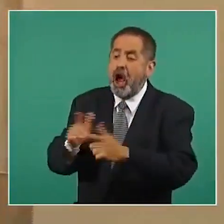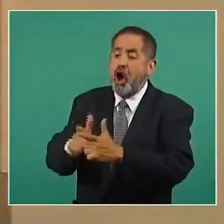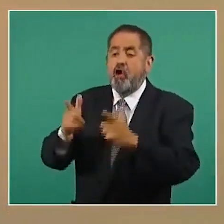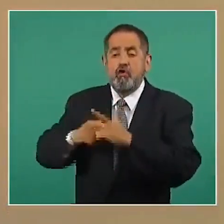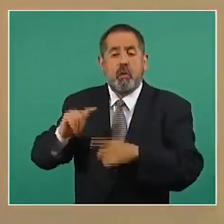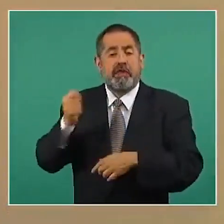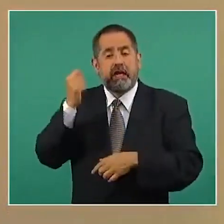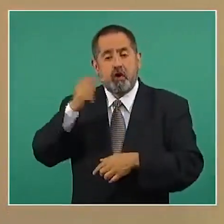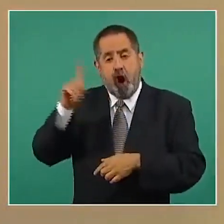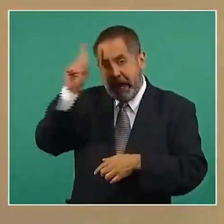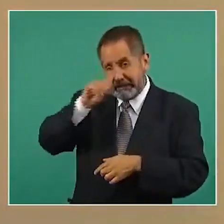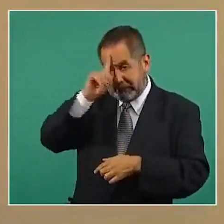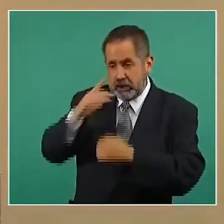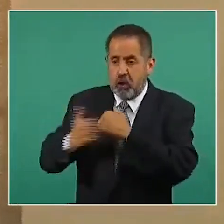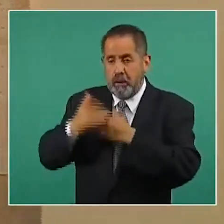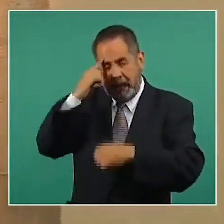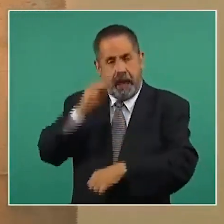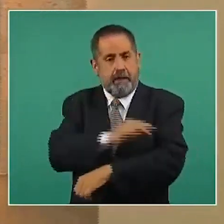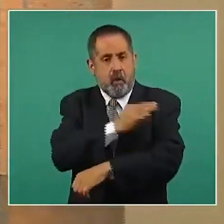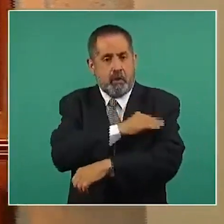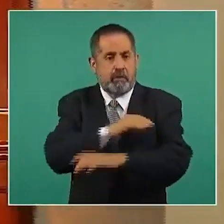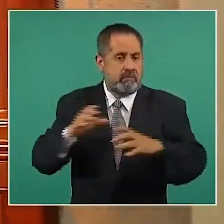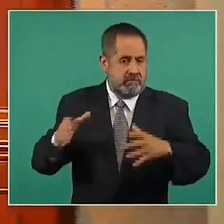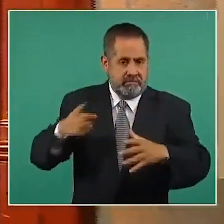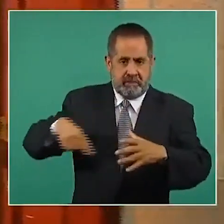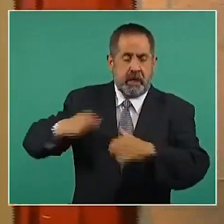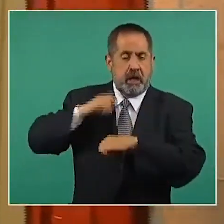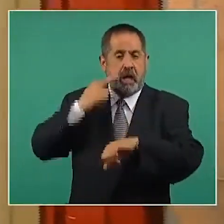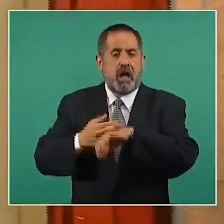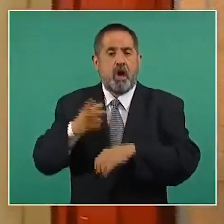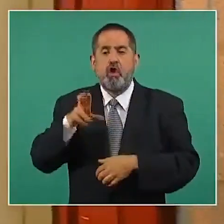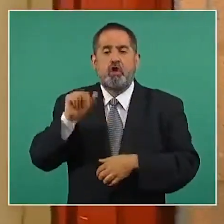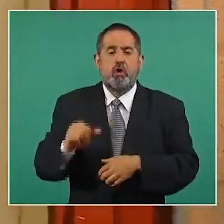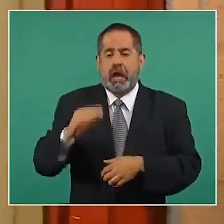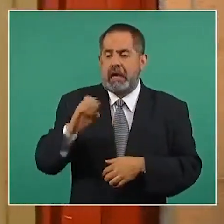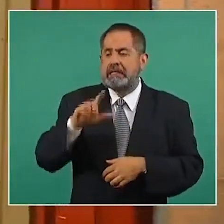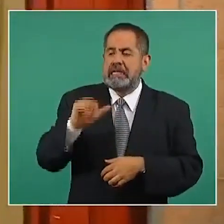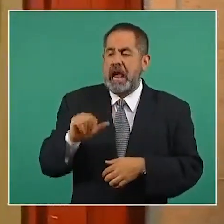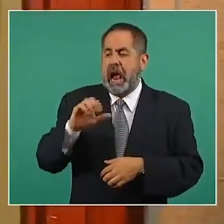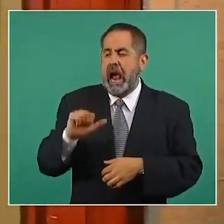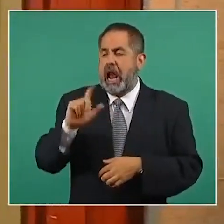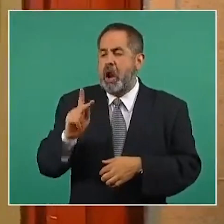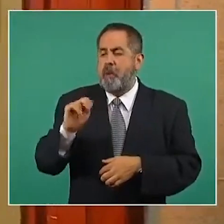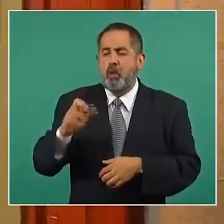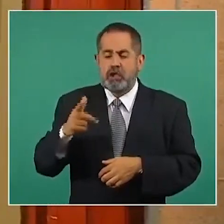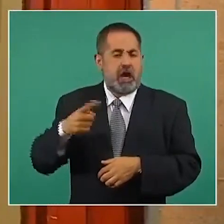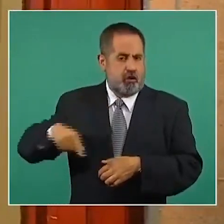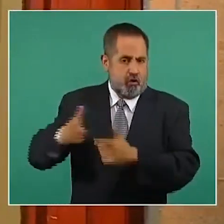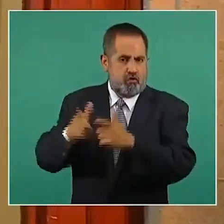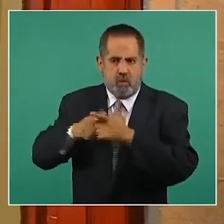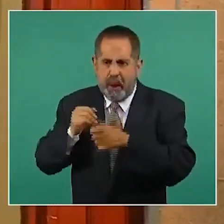técnico que nos ha asesorado en la vacunación, el GETAF, coordinado por la doctora Celia Alpuche, un grupo